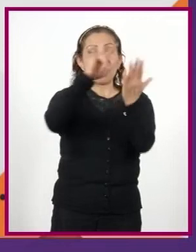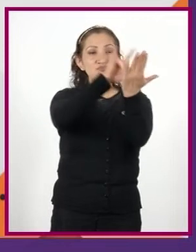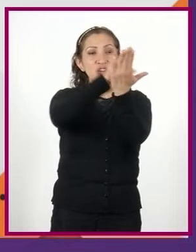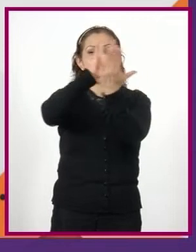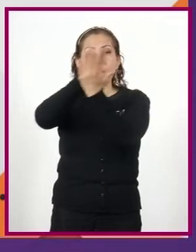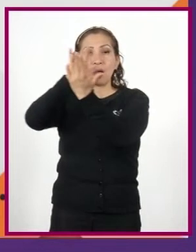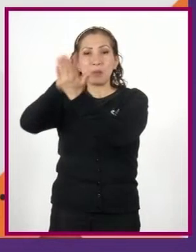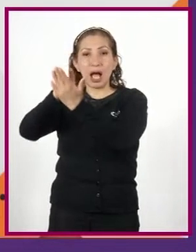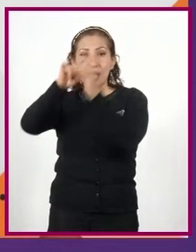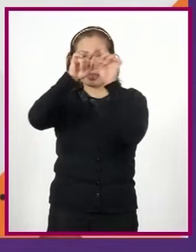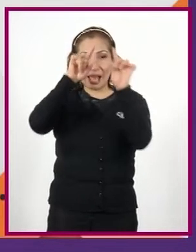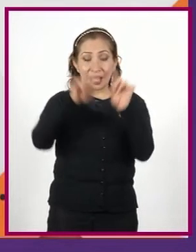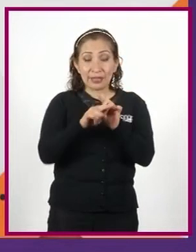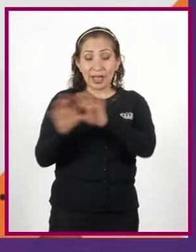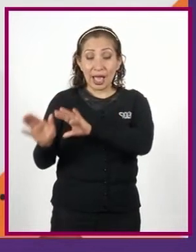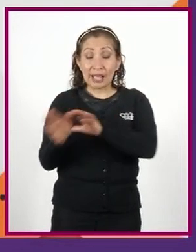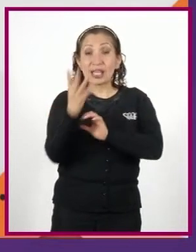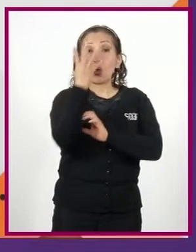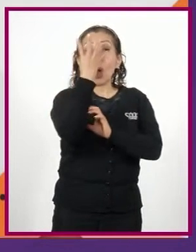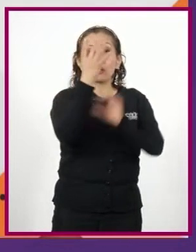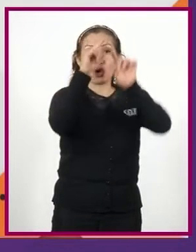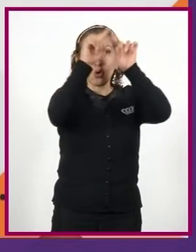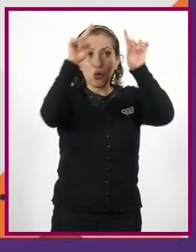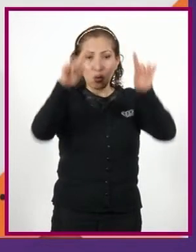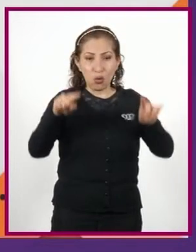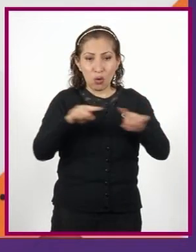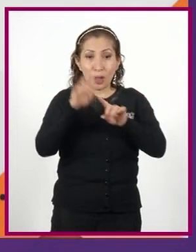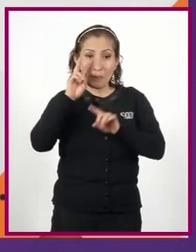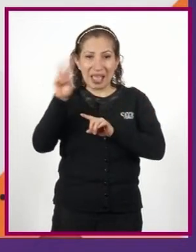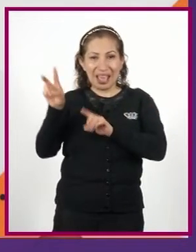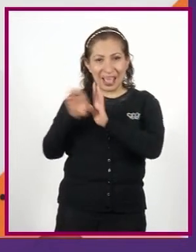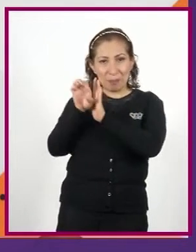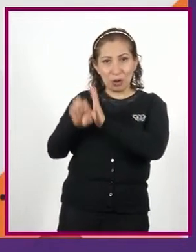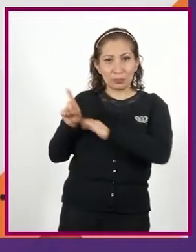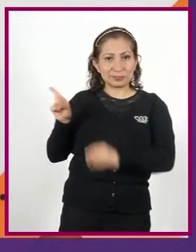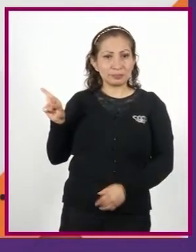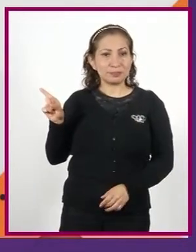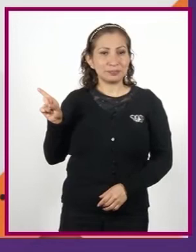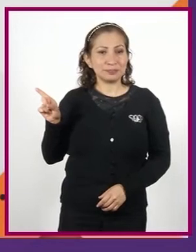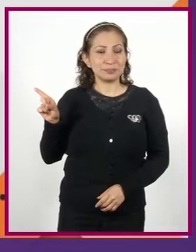tarjeta y los 4 tableros, tal y como aparece en la pantalla.